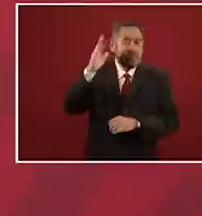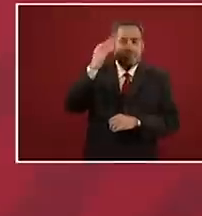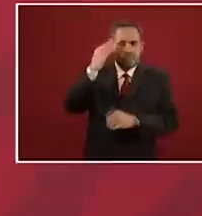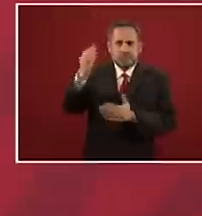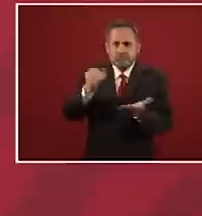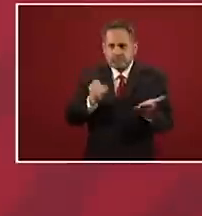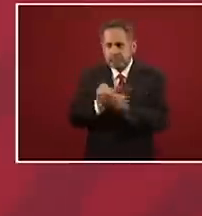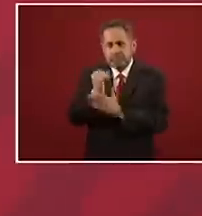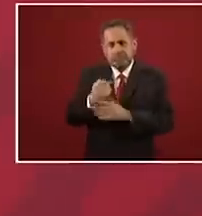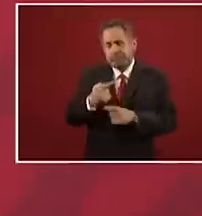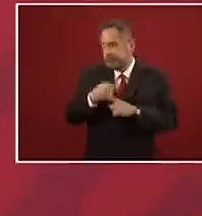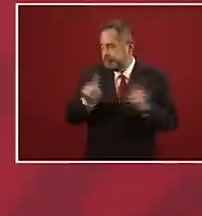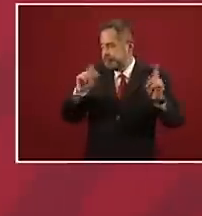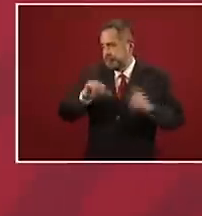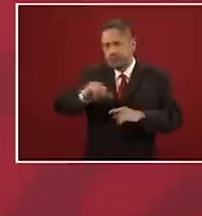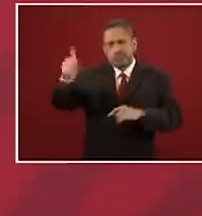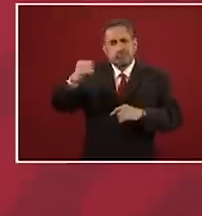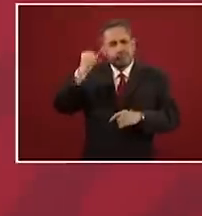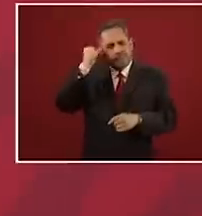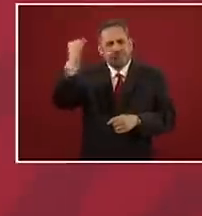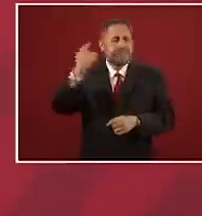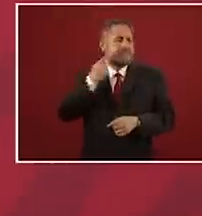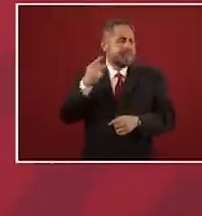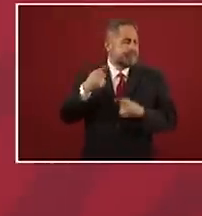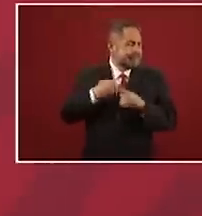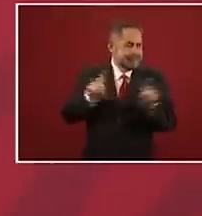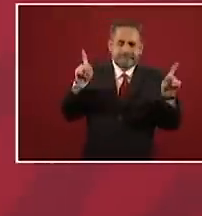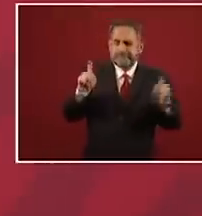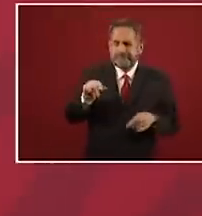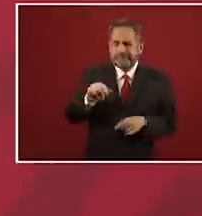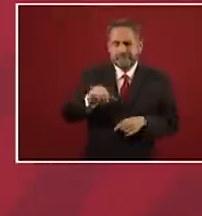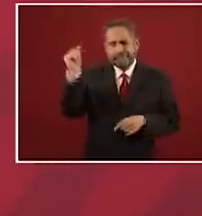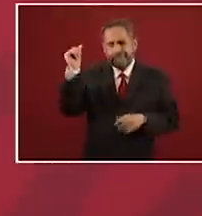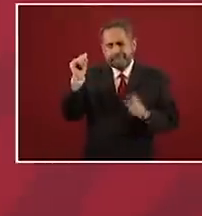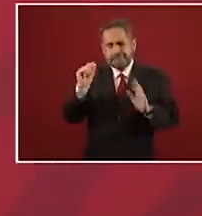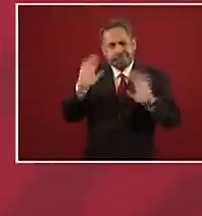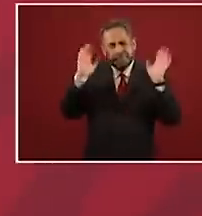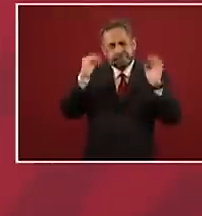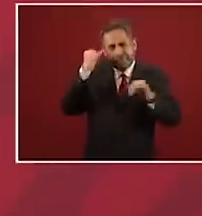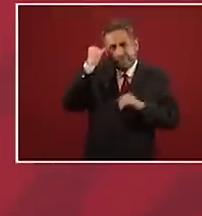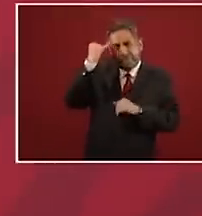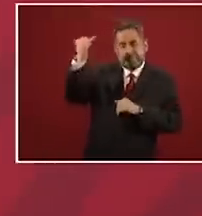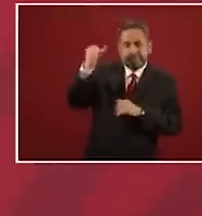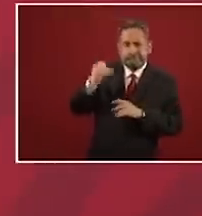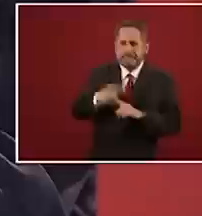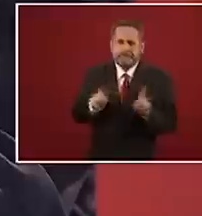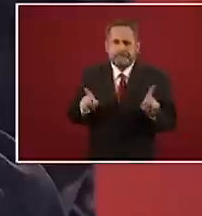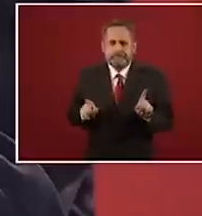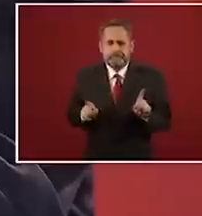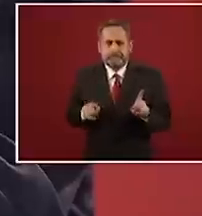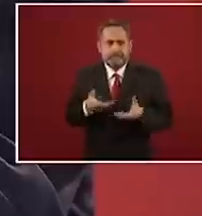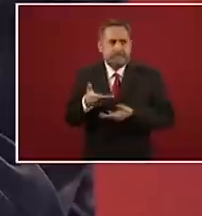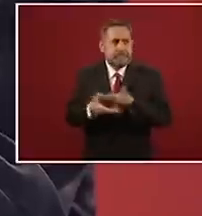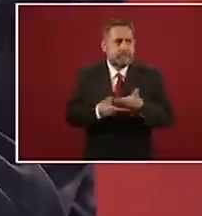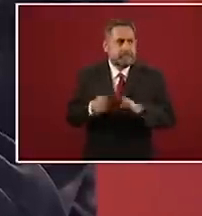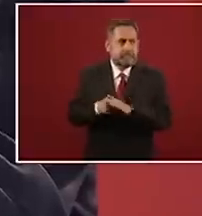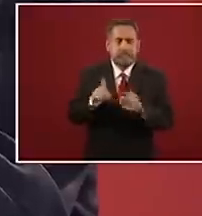eran otras políticas, otra concepción del servicio